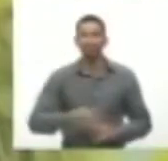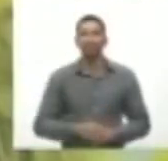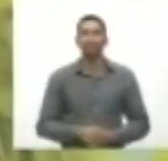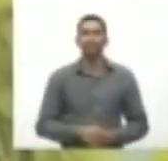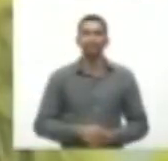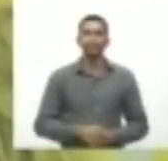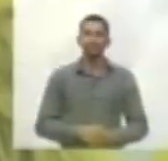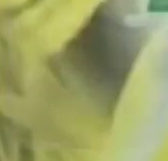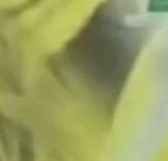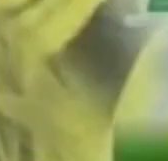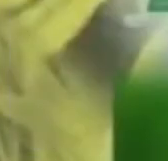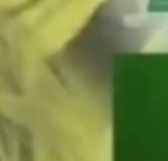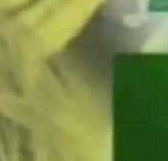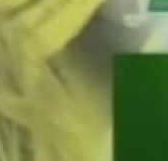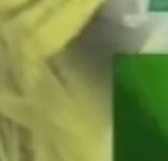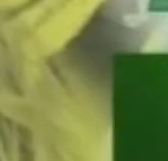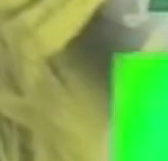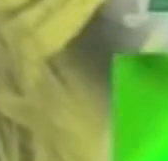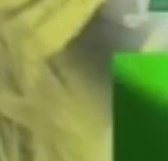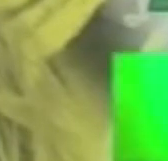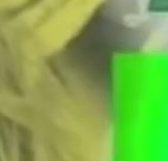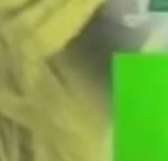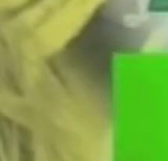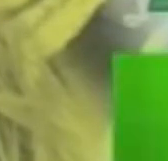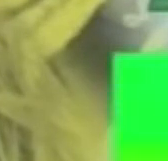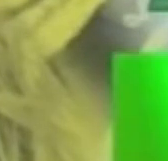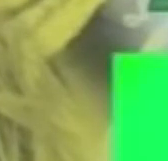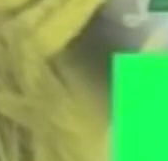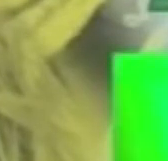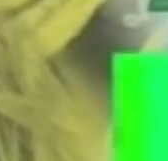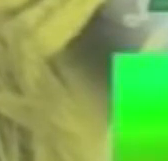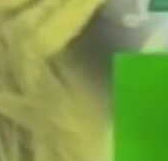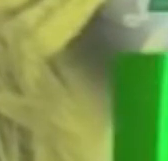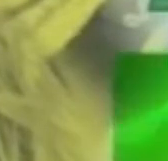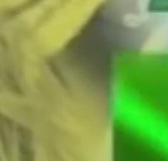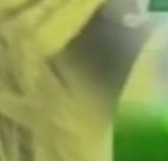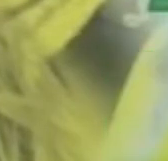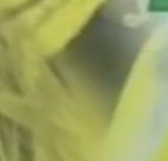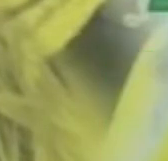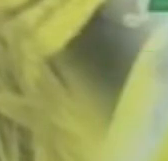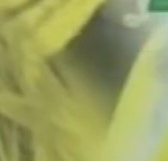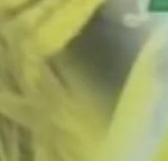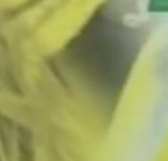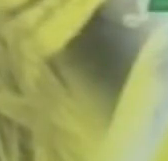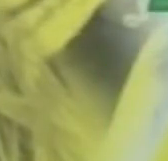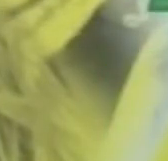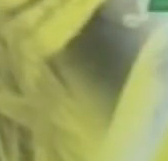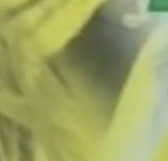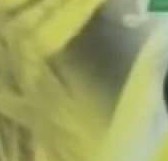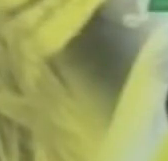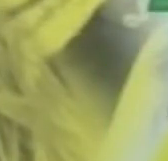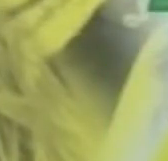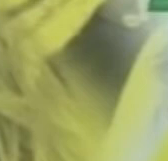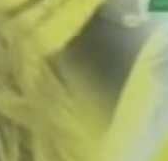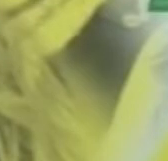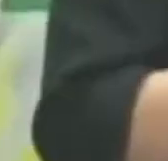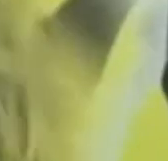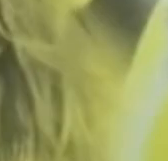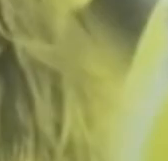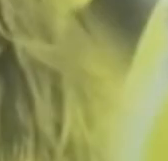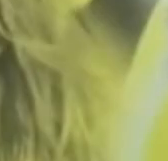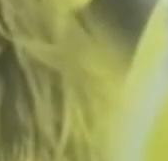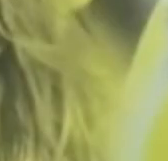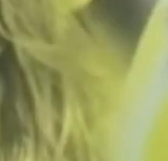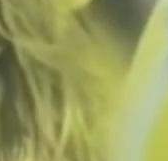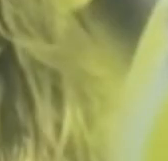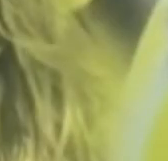Autónoma es una entidad, valga la redundancia, autónoma, una entidad sin ánimo de lucro, que es un patrimonio del Caribe colombiano. Es